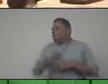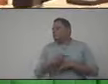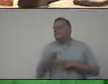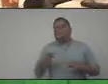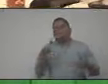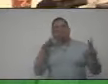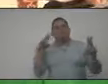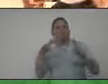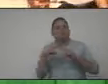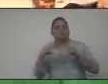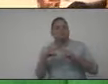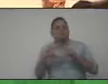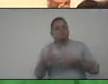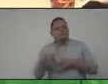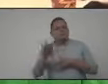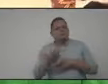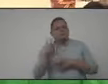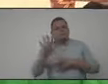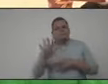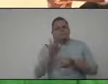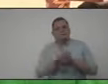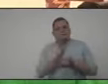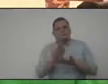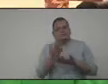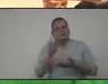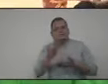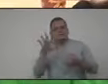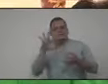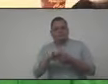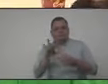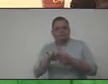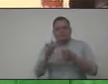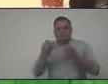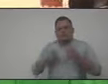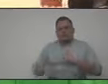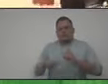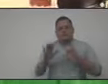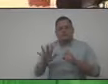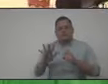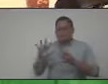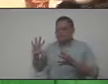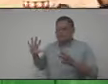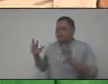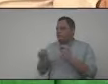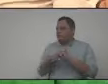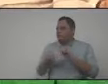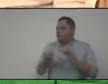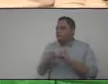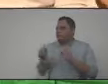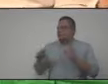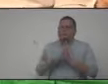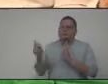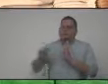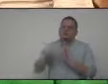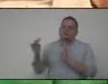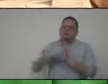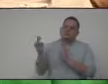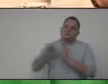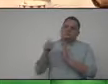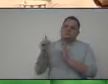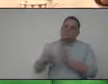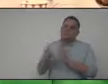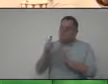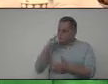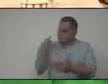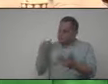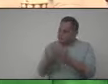gente conozca un poco en qué se traduce todo este esfuerzo, que a veces en esta rendición de cuentas es un poco técnico, pero mire, ahí está, mejor